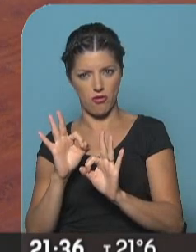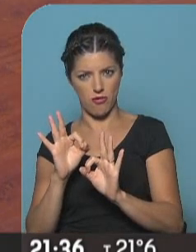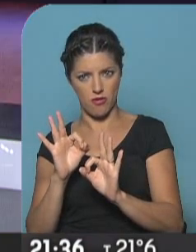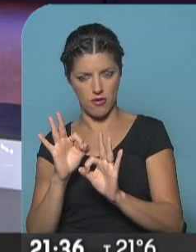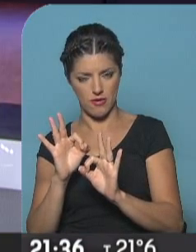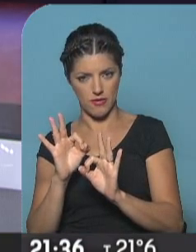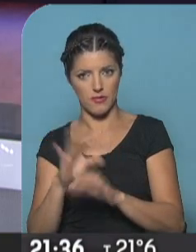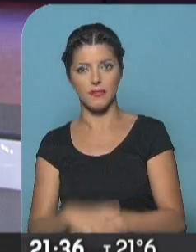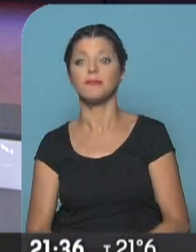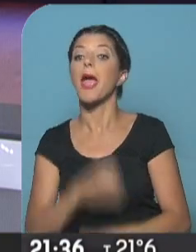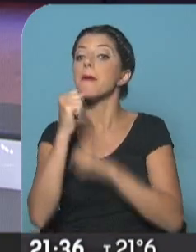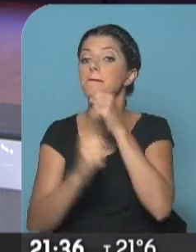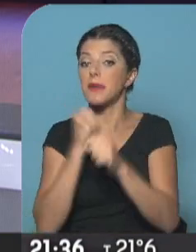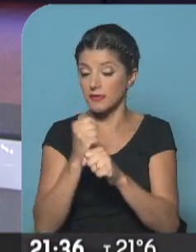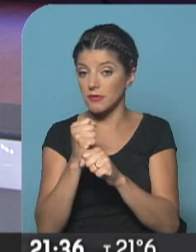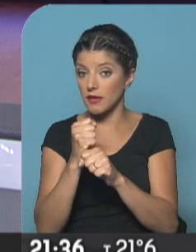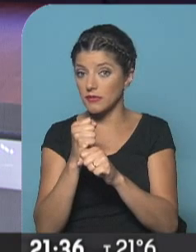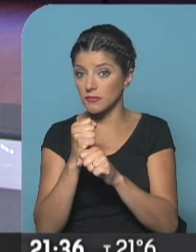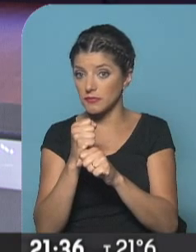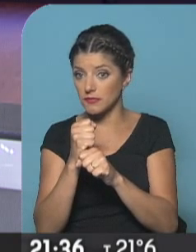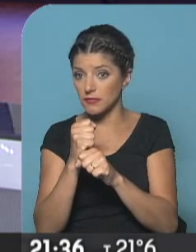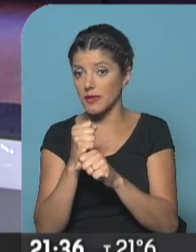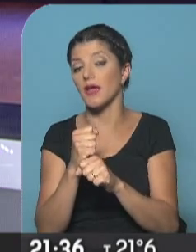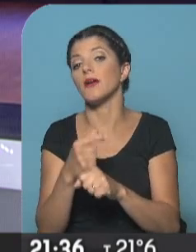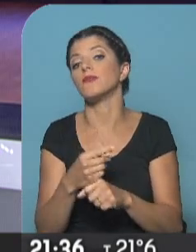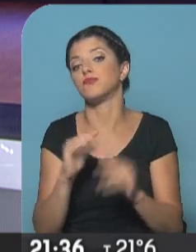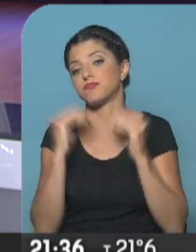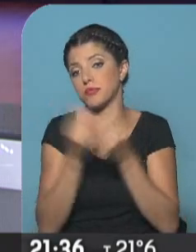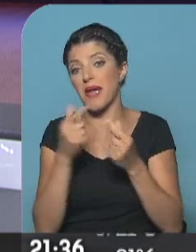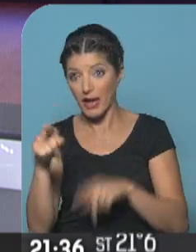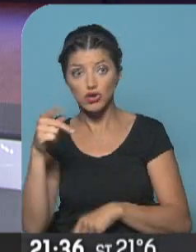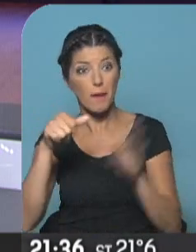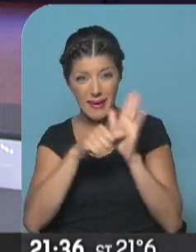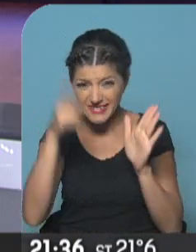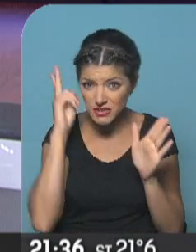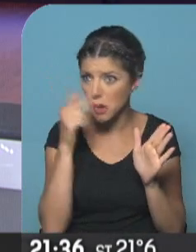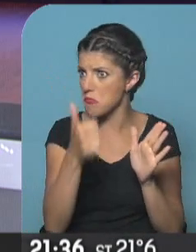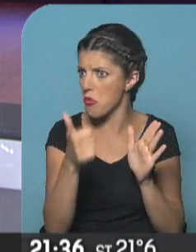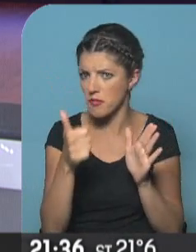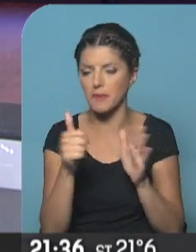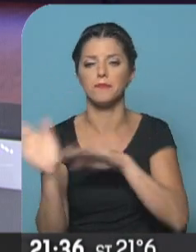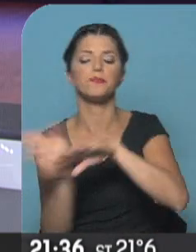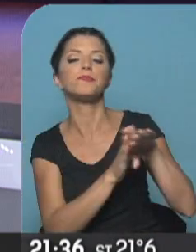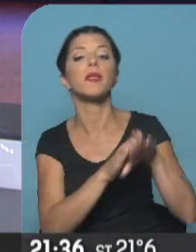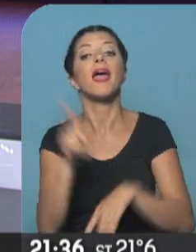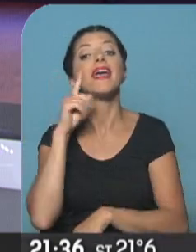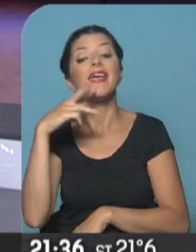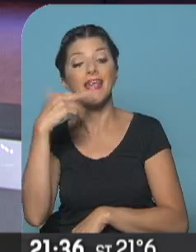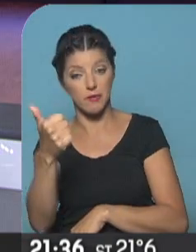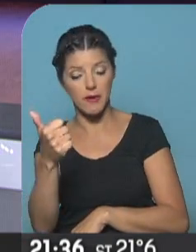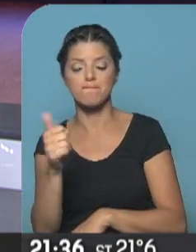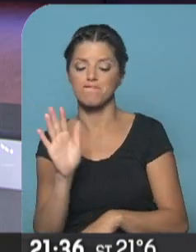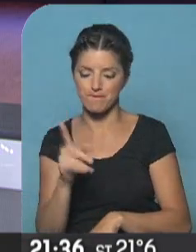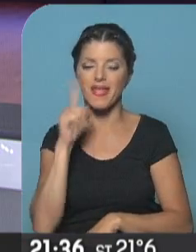que efectivamente no distribuyan resultados. Esto funciona muy bien en Chile. ¿Qué pasa con el IVA? El impuesto a valor agregado